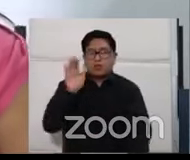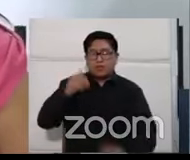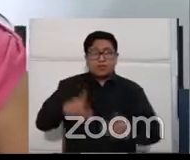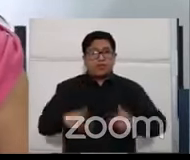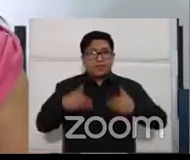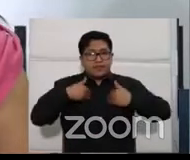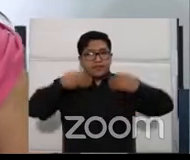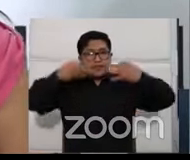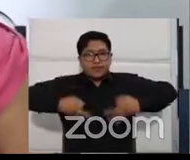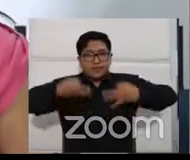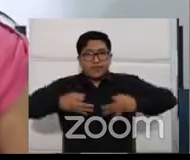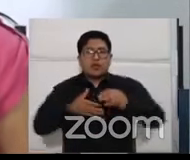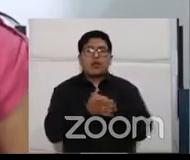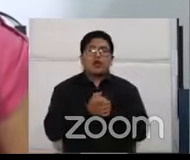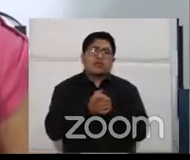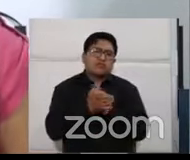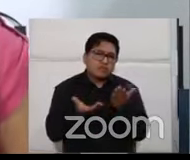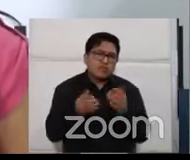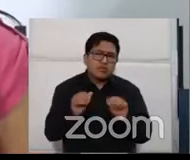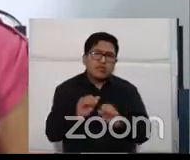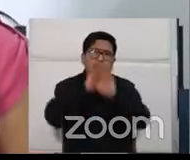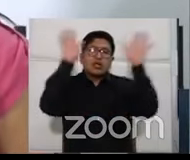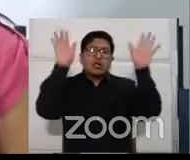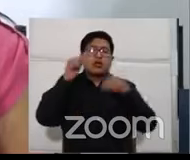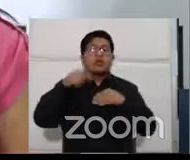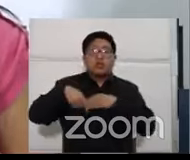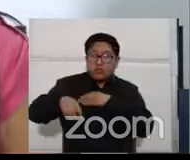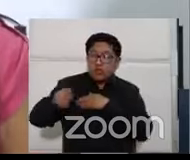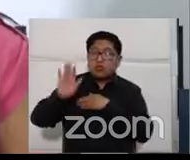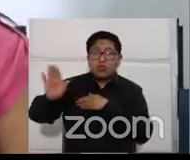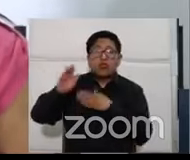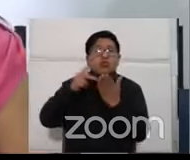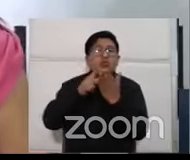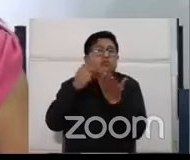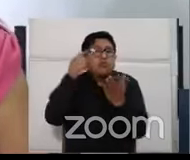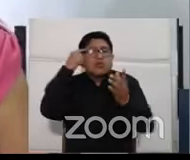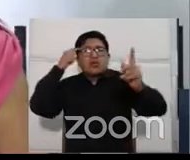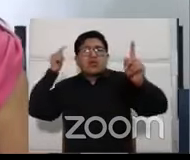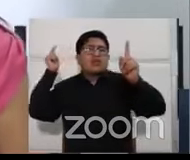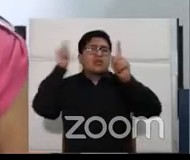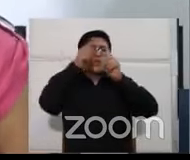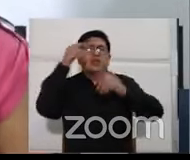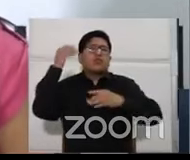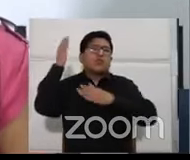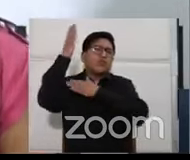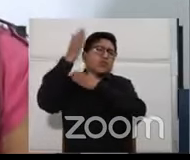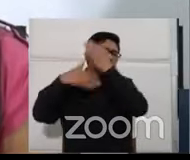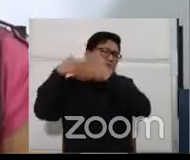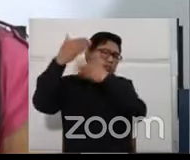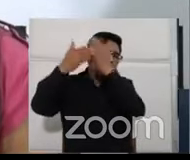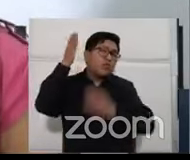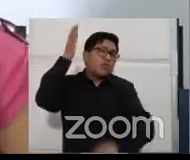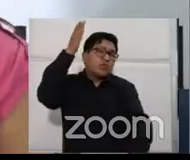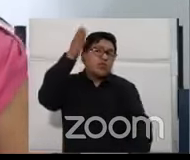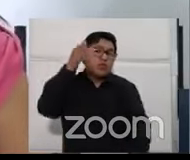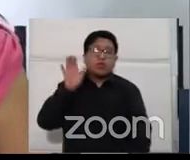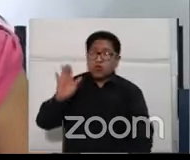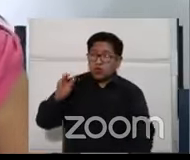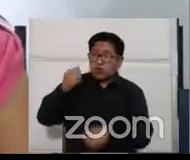mejorar o para hacer una realidad los proyectos de vida que se plantean desde las niñas niños adolescentes trabajadores